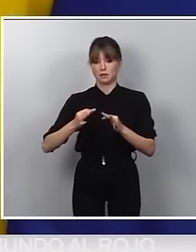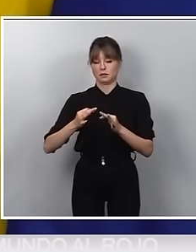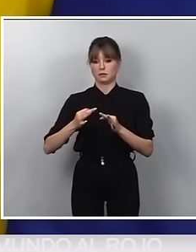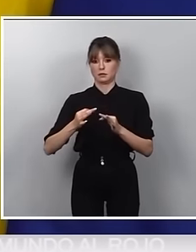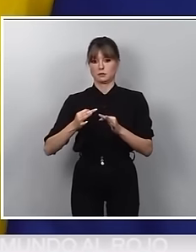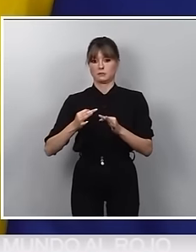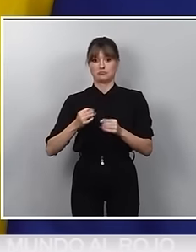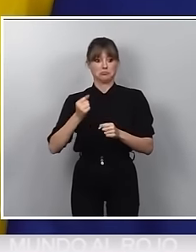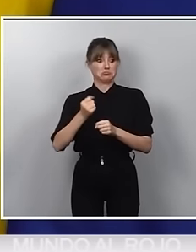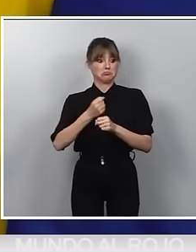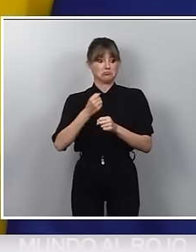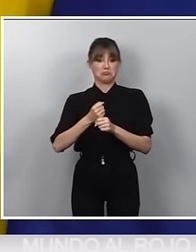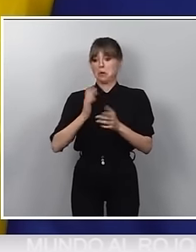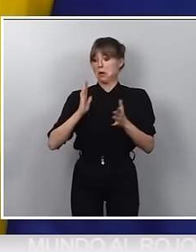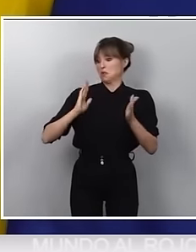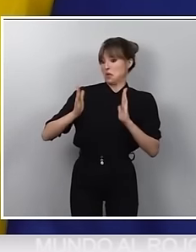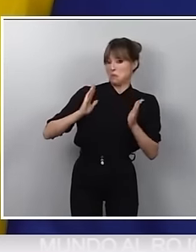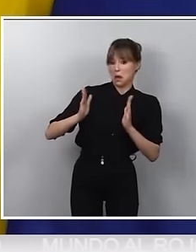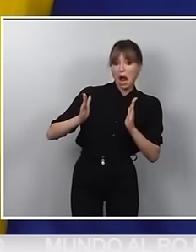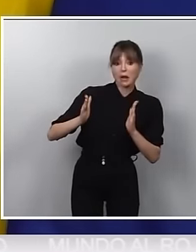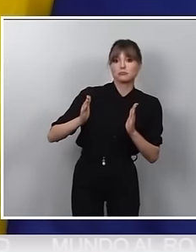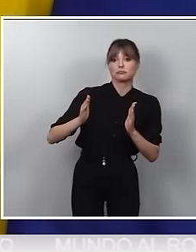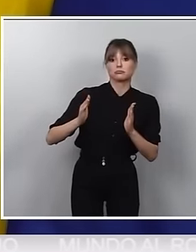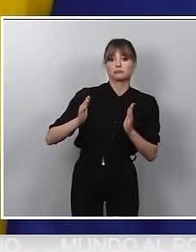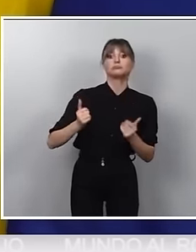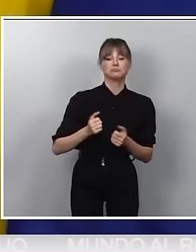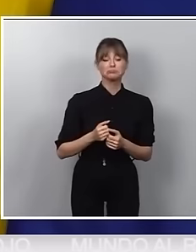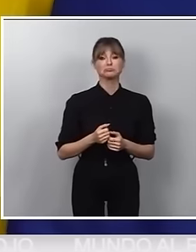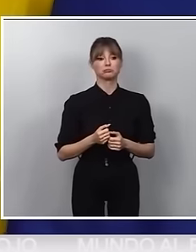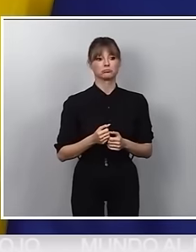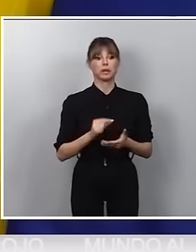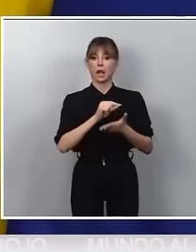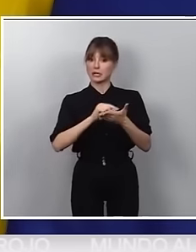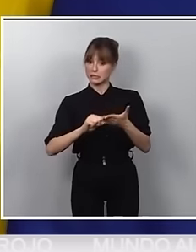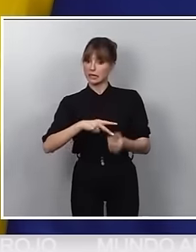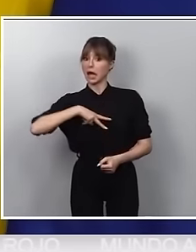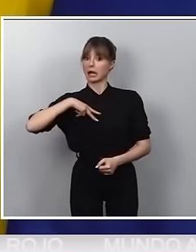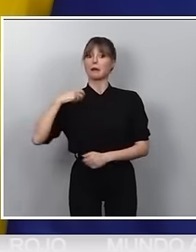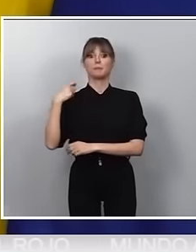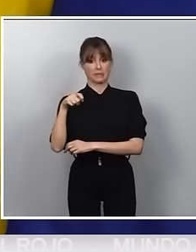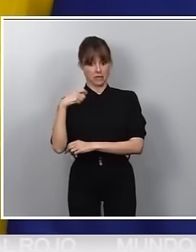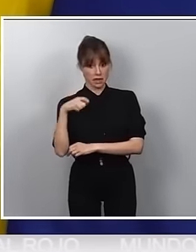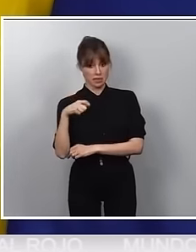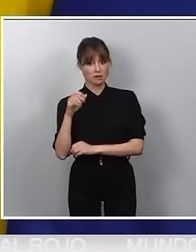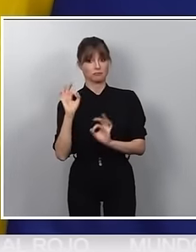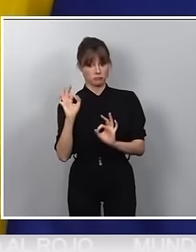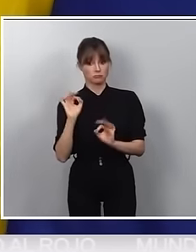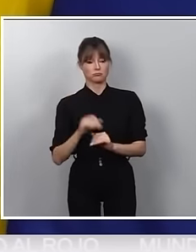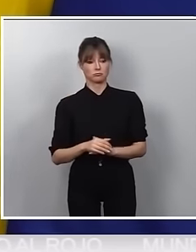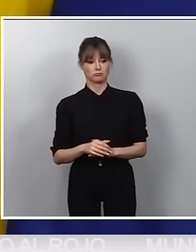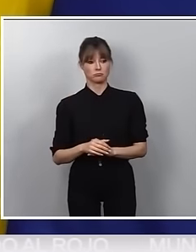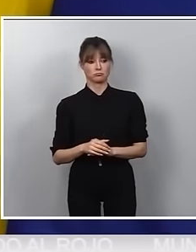puesto eventual, además, que está reseñado en la Secretaría General de Presidencia.